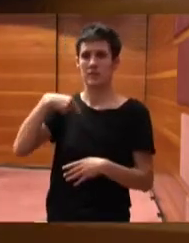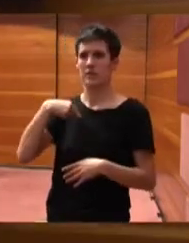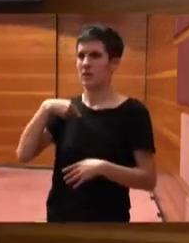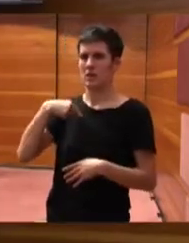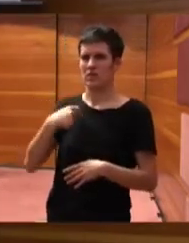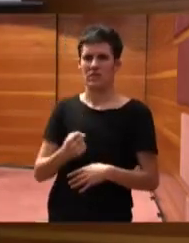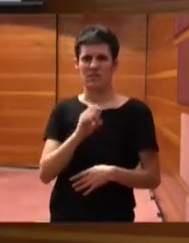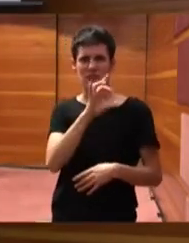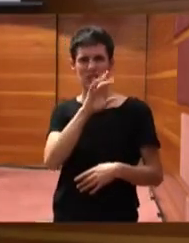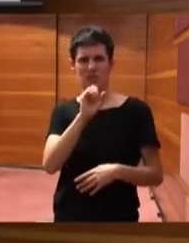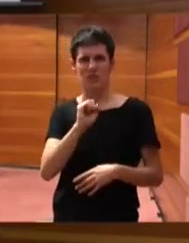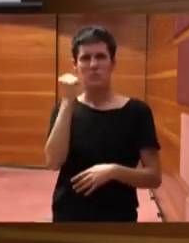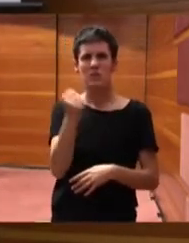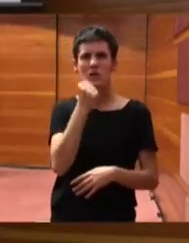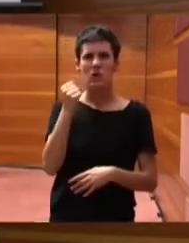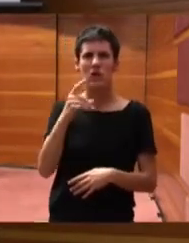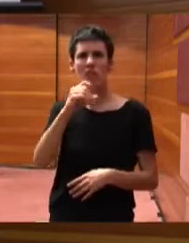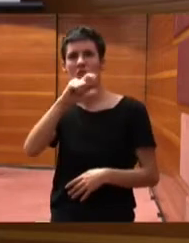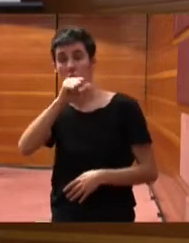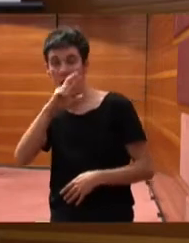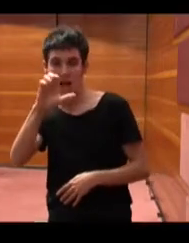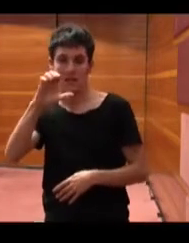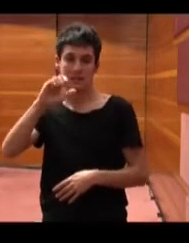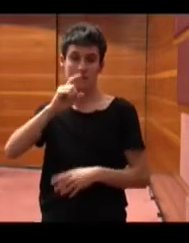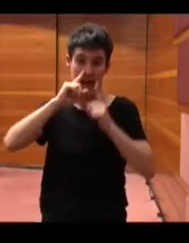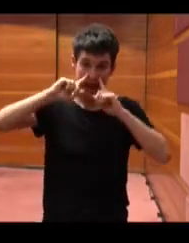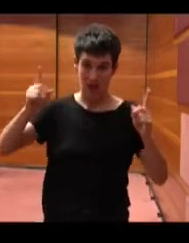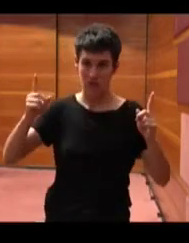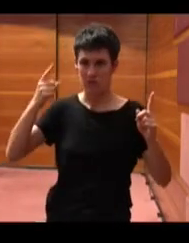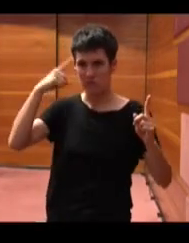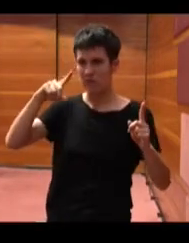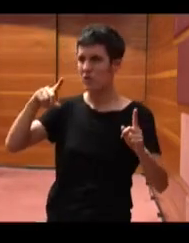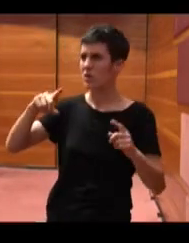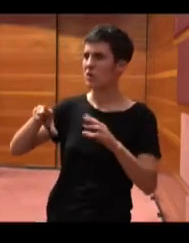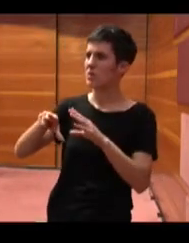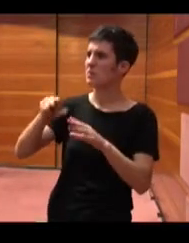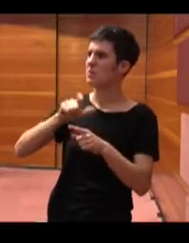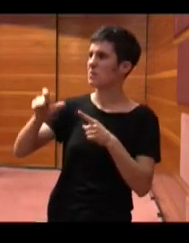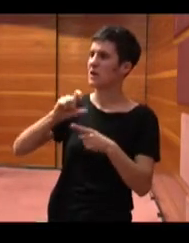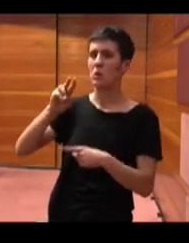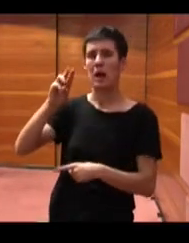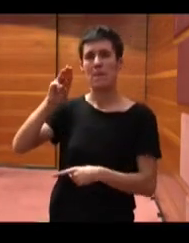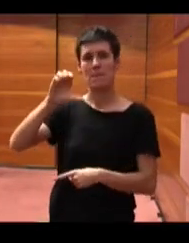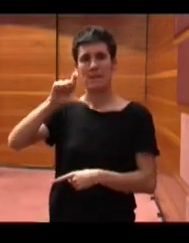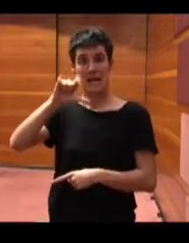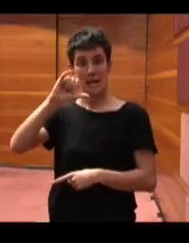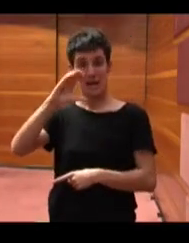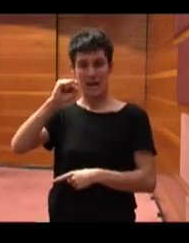de dólares al año. ¿Habéis visto el informe Pelícano, la película, alguna vez? Hay un momento que va, ¿cómo se llama la actriz de la boca grande?